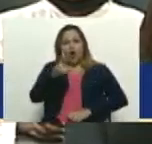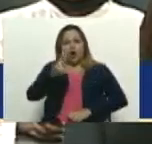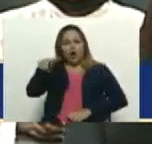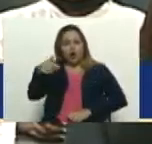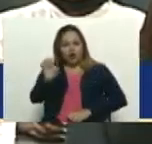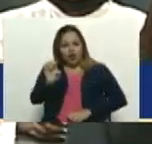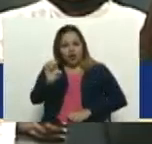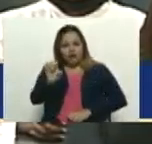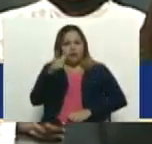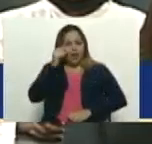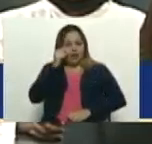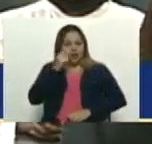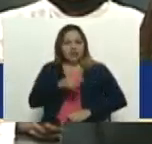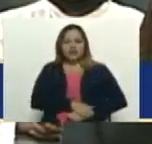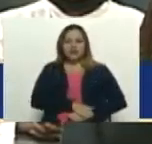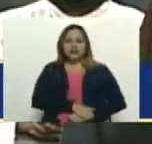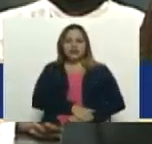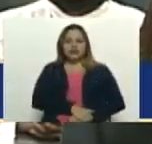Jorge, padre.